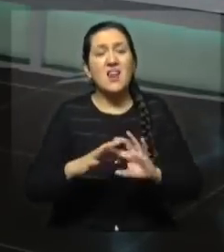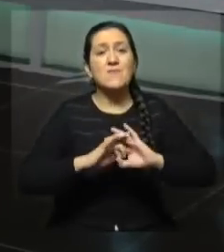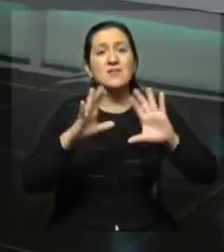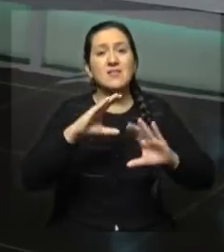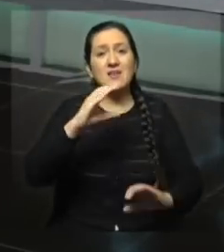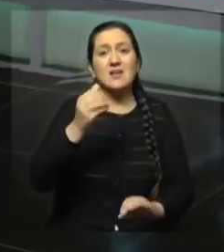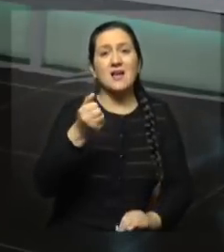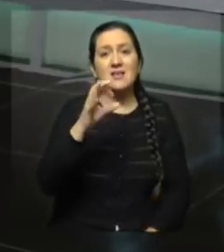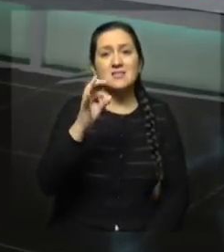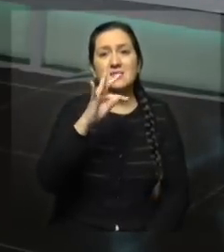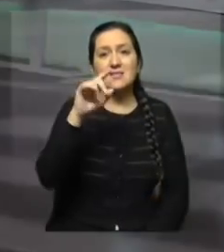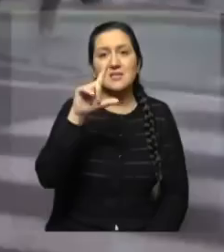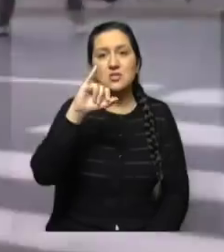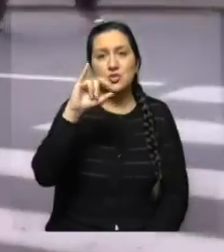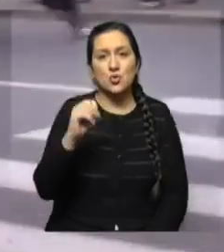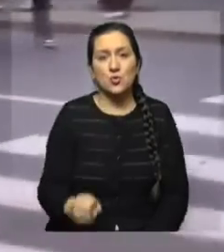anticipadas